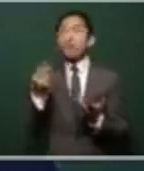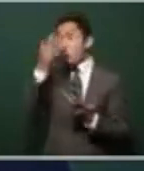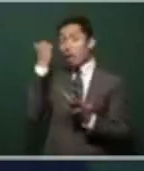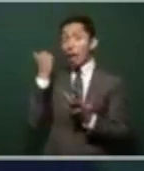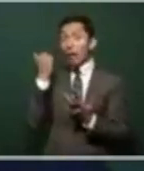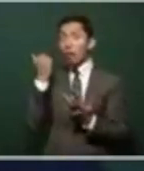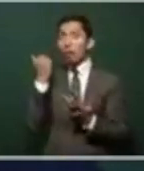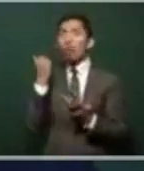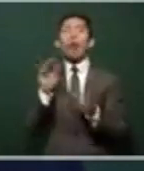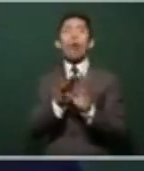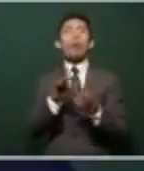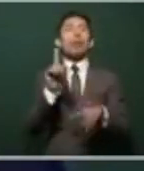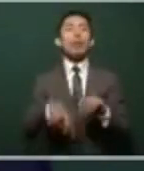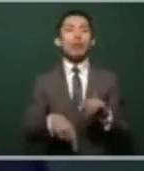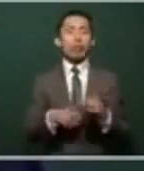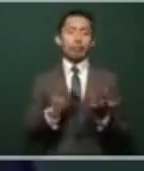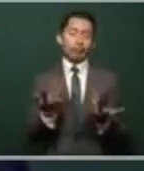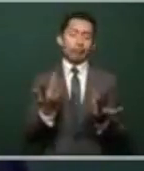violencia.